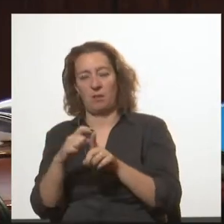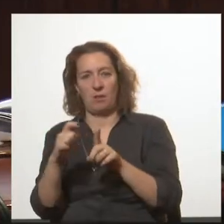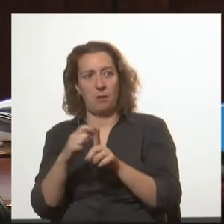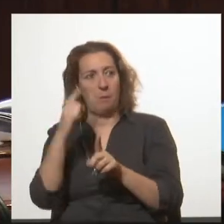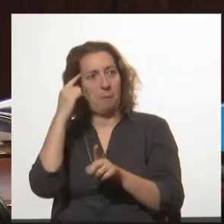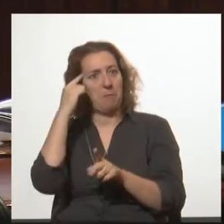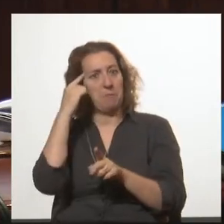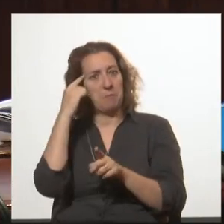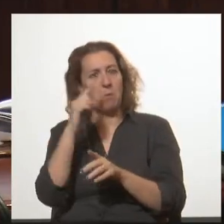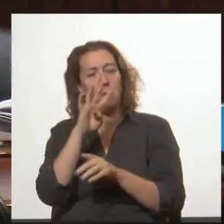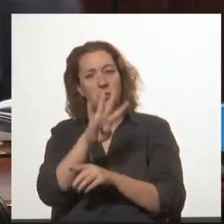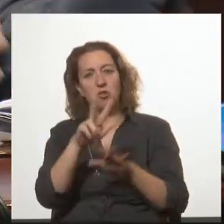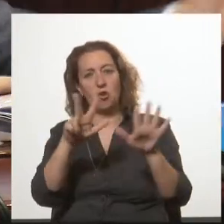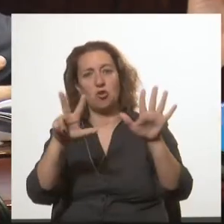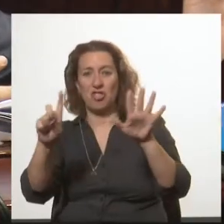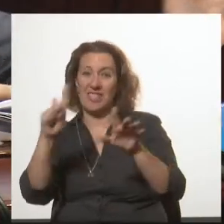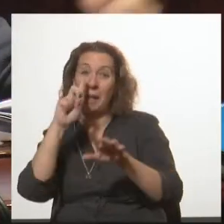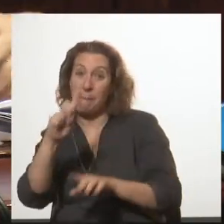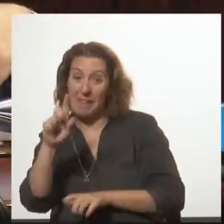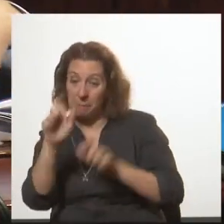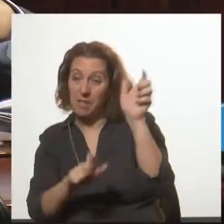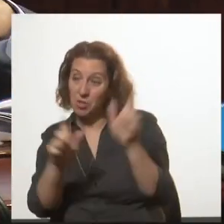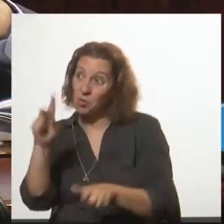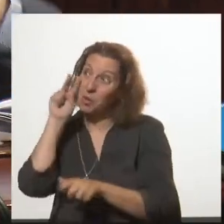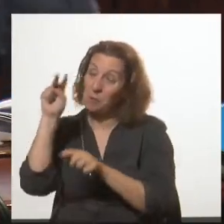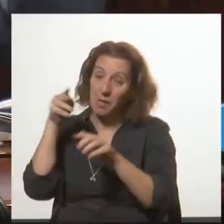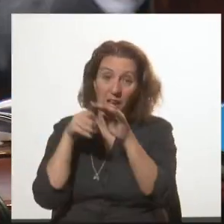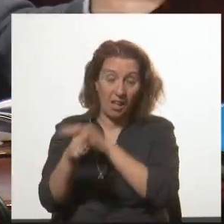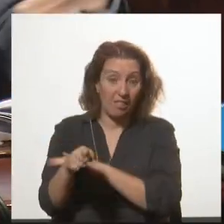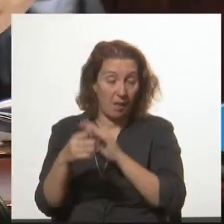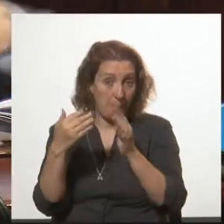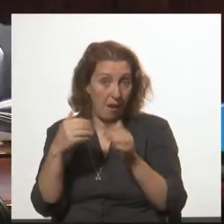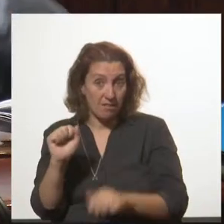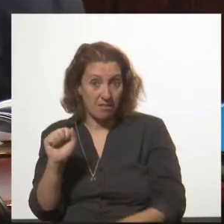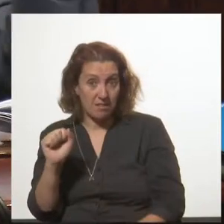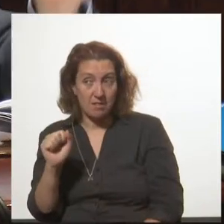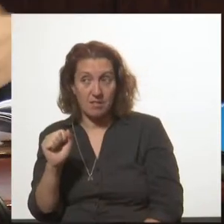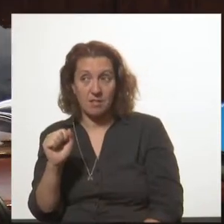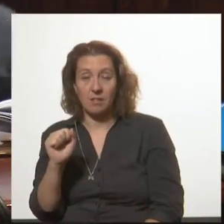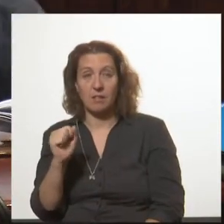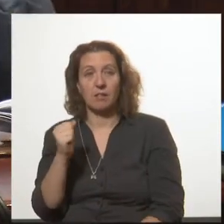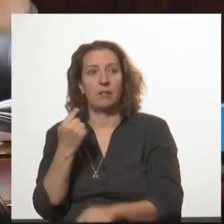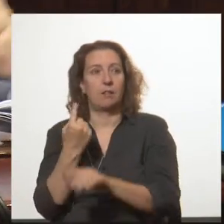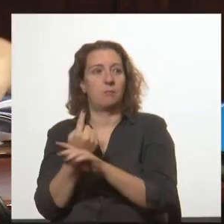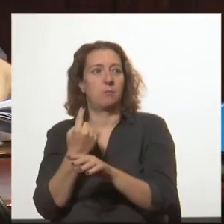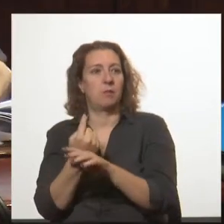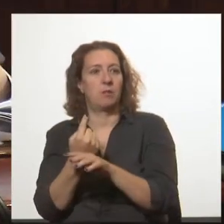480 mil espectadores más o sea el primero era